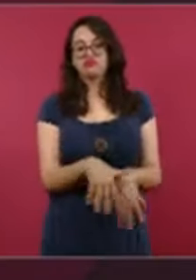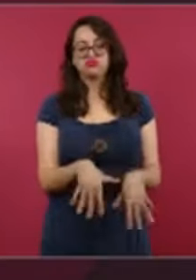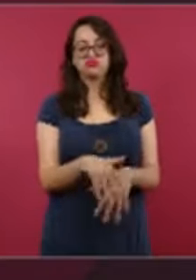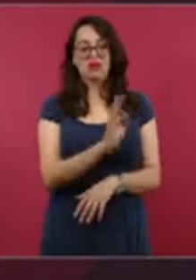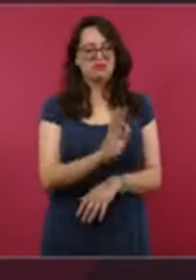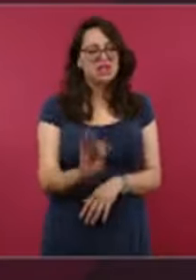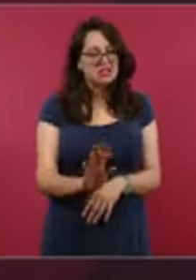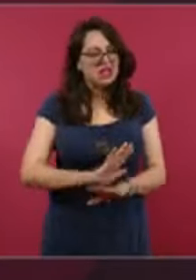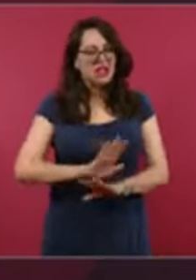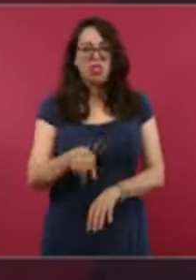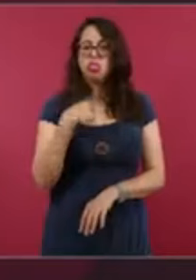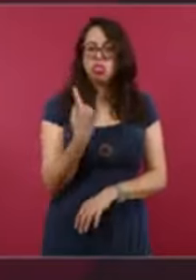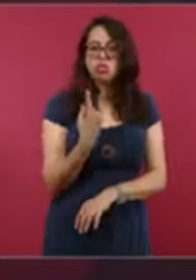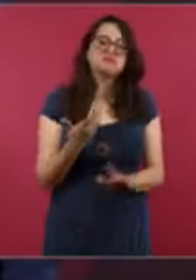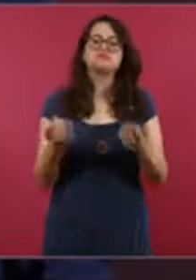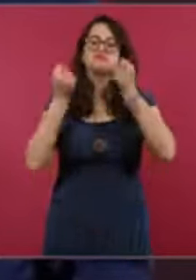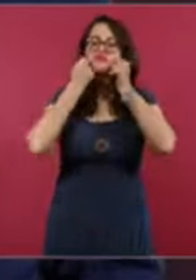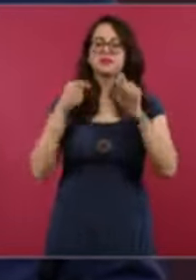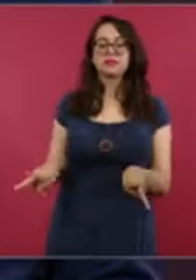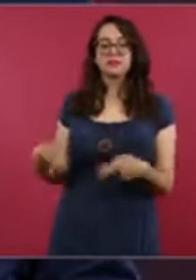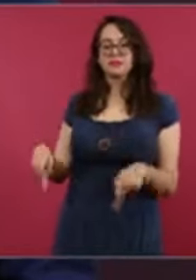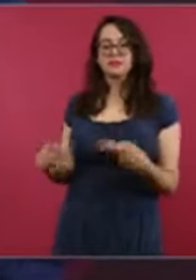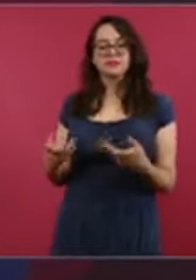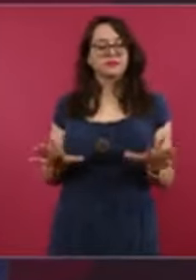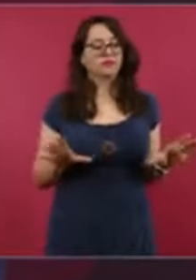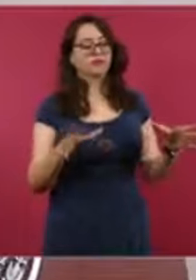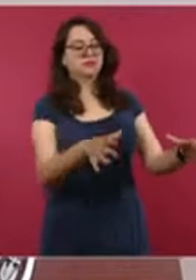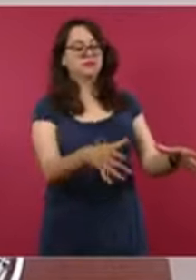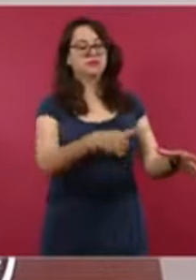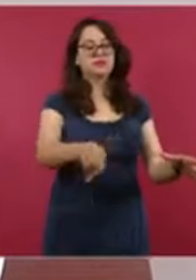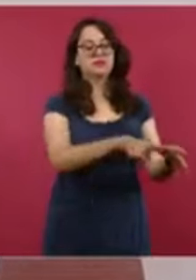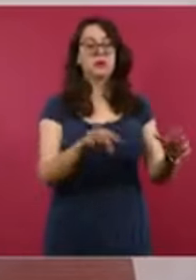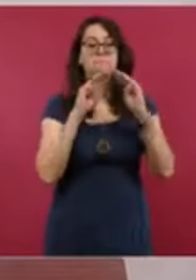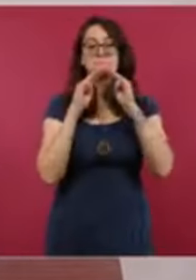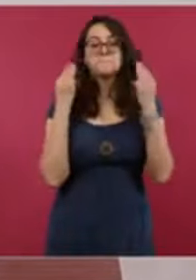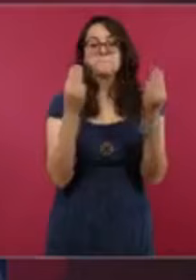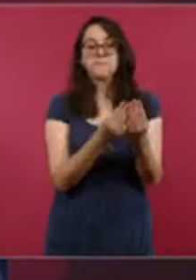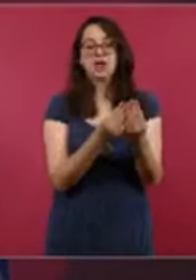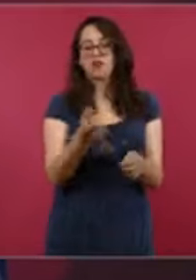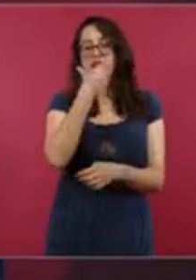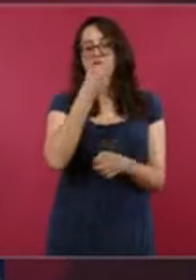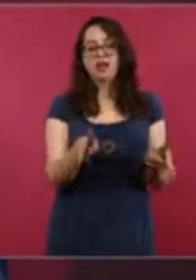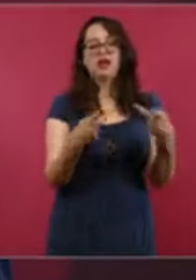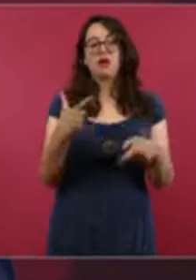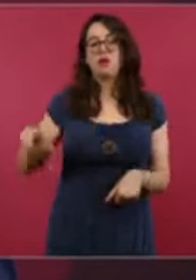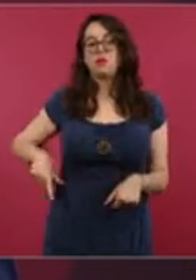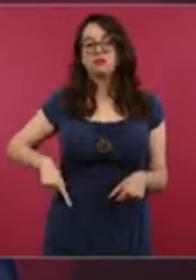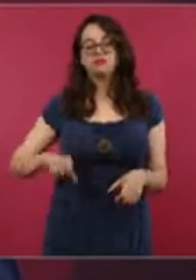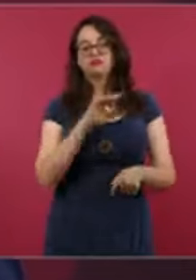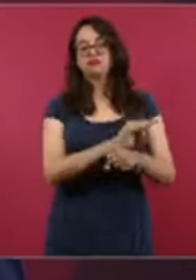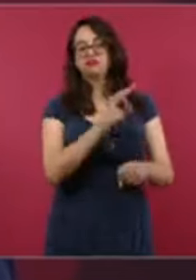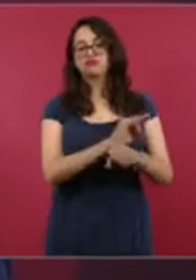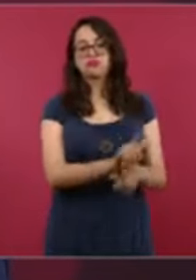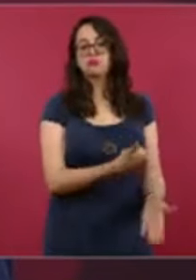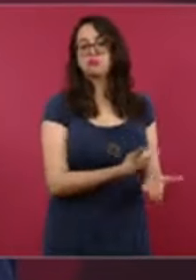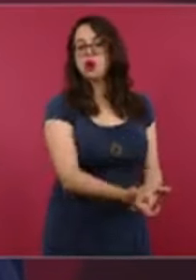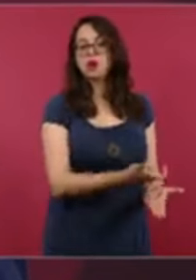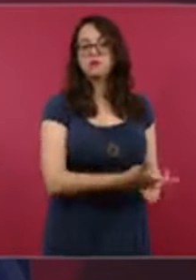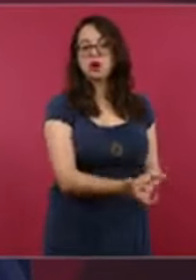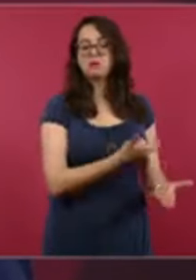caducas. Y este monopolio, esta mafia, contaba con la protección del gobierno en su